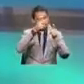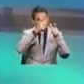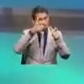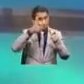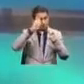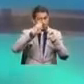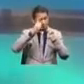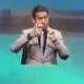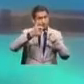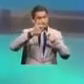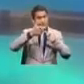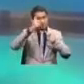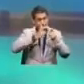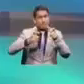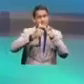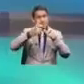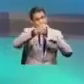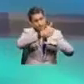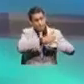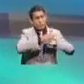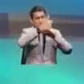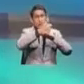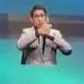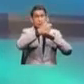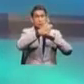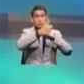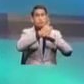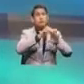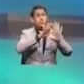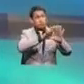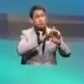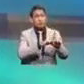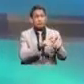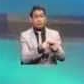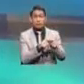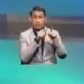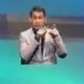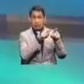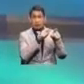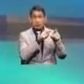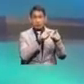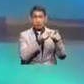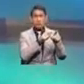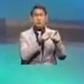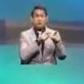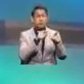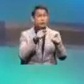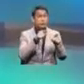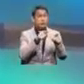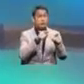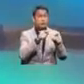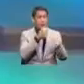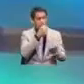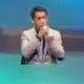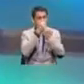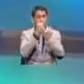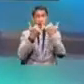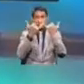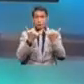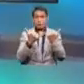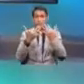Los asistentes marcharán hacia la Fiscalía y posteriormente hasta la Asamblea. Daniel Borja a esta hora nos tiene el siguiente